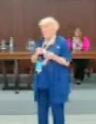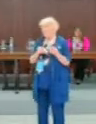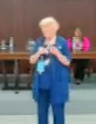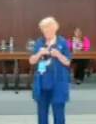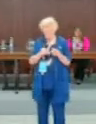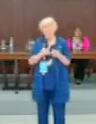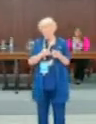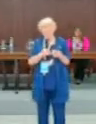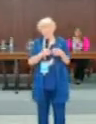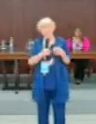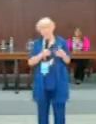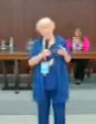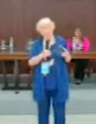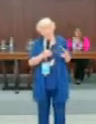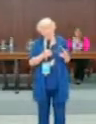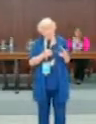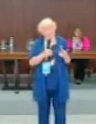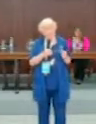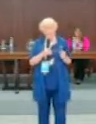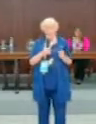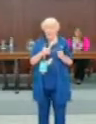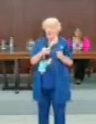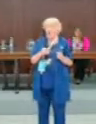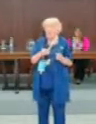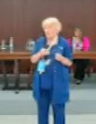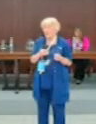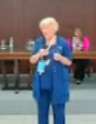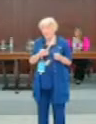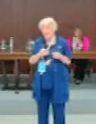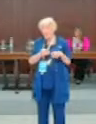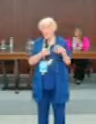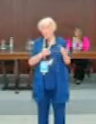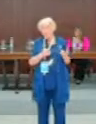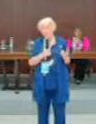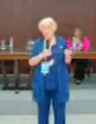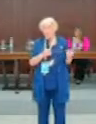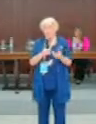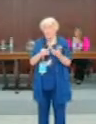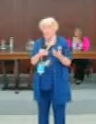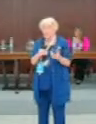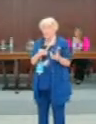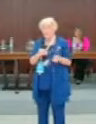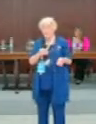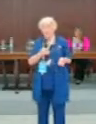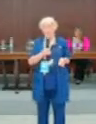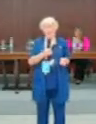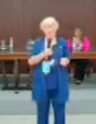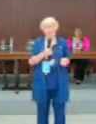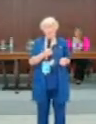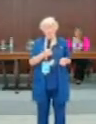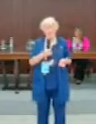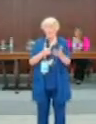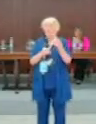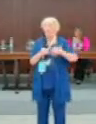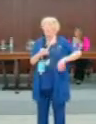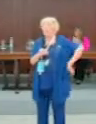Y construyéndolo no desde el aspecto negativo. Siempre pregunto en las charlas y demás, ¿quién quiere llegar a viejo?